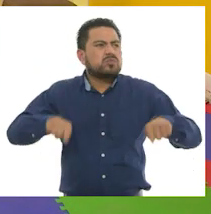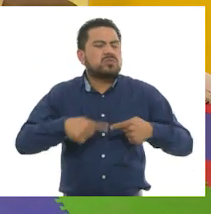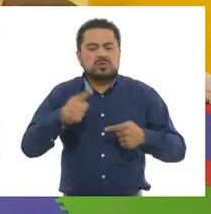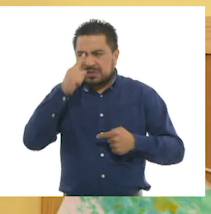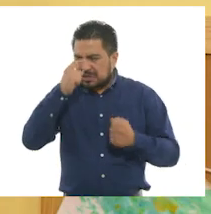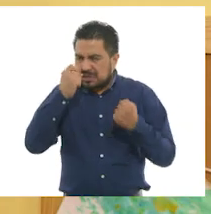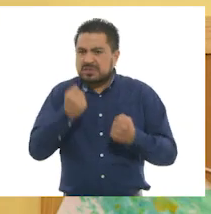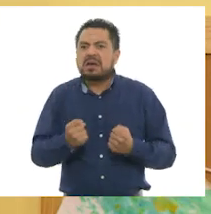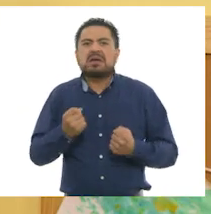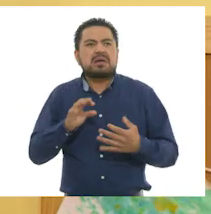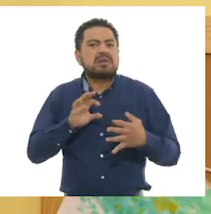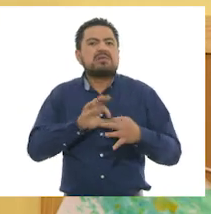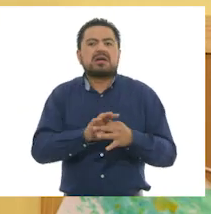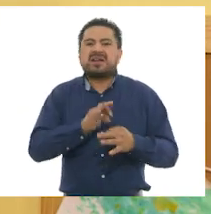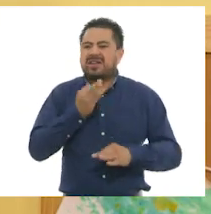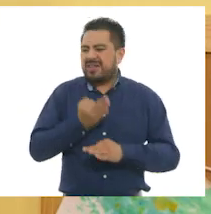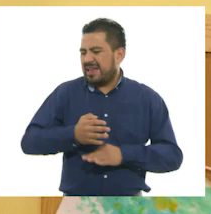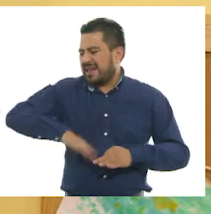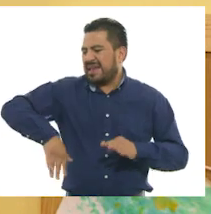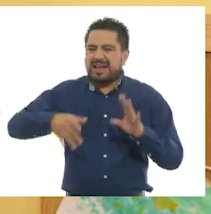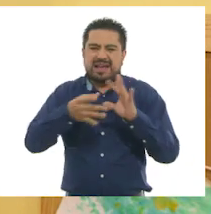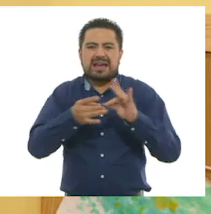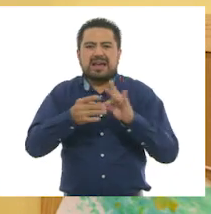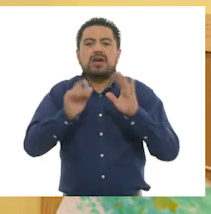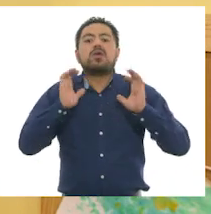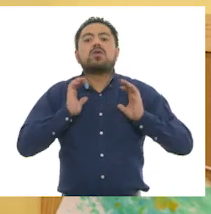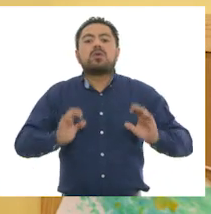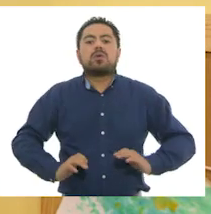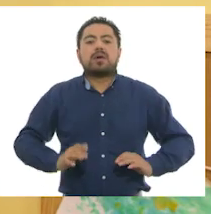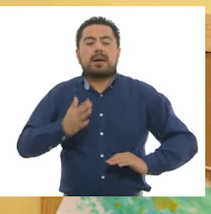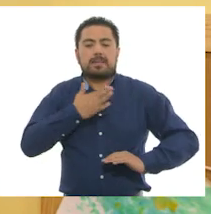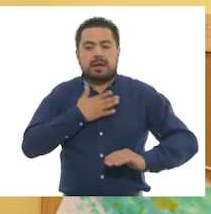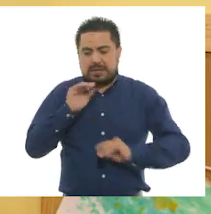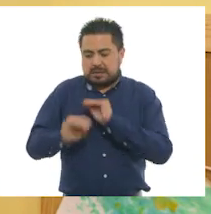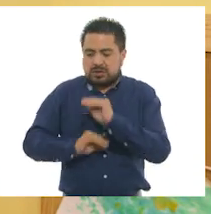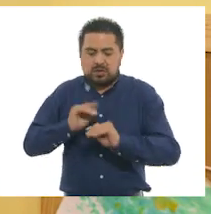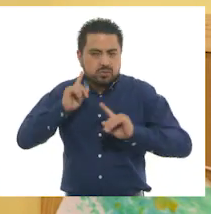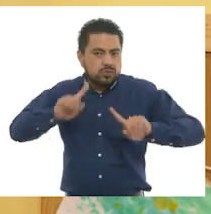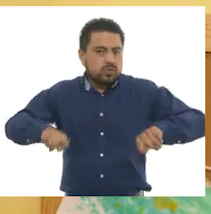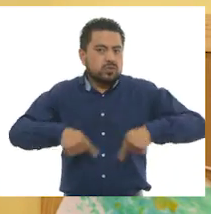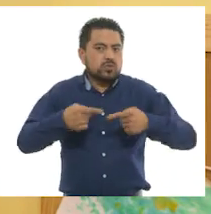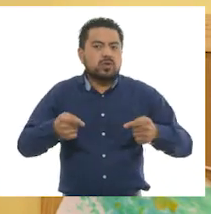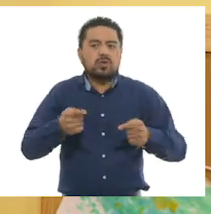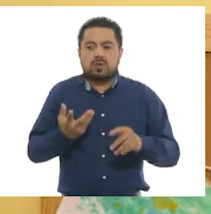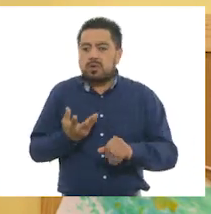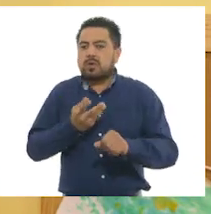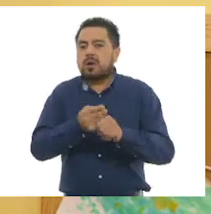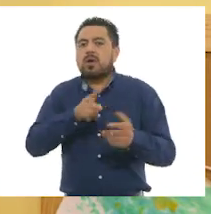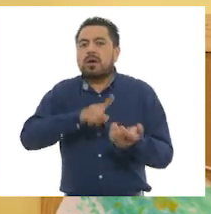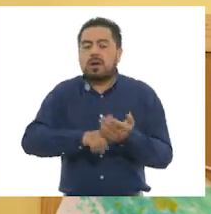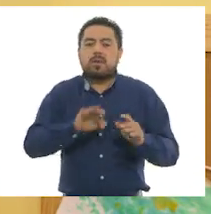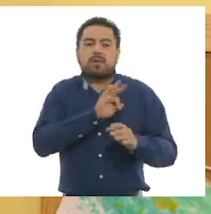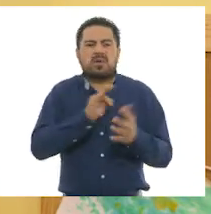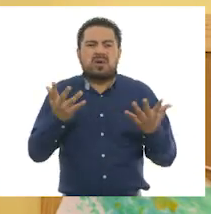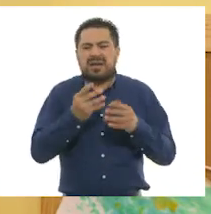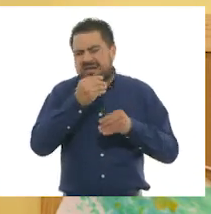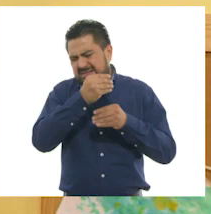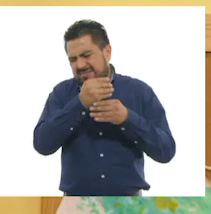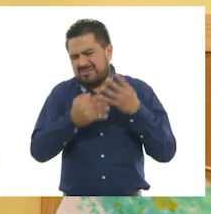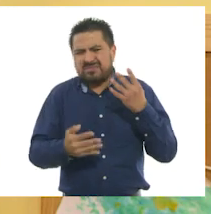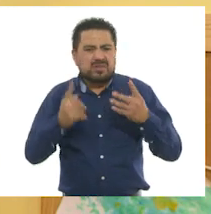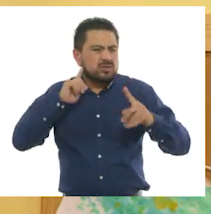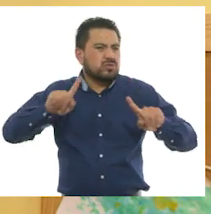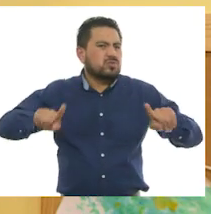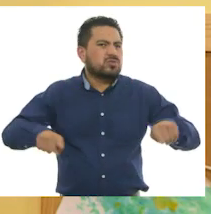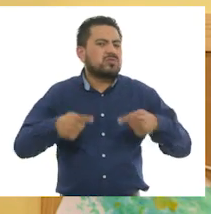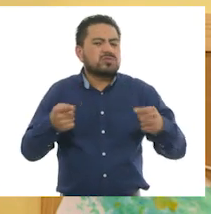a ser inolvidable. Como ya te había dicho, nuestro cuerpo es un gran instrumento musical. Con él podemos hacer un sinfín de sonidos y